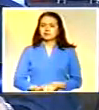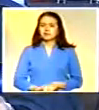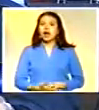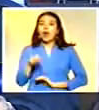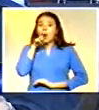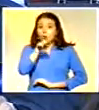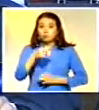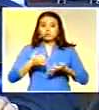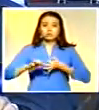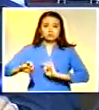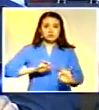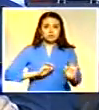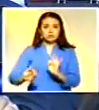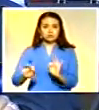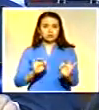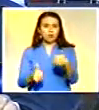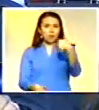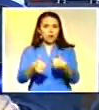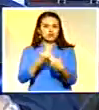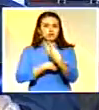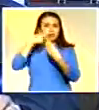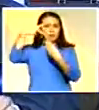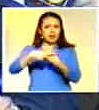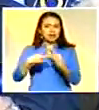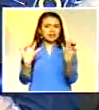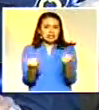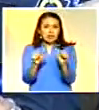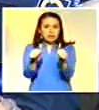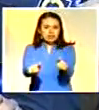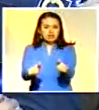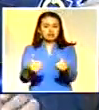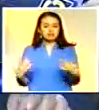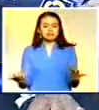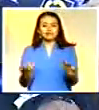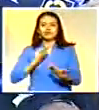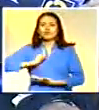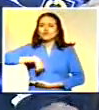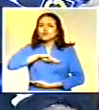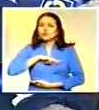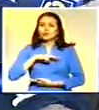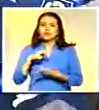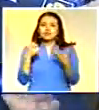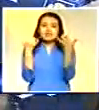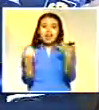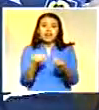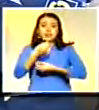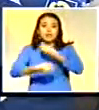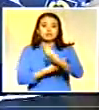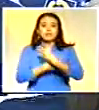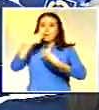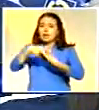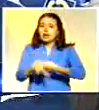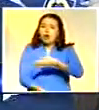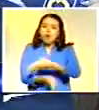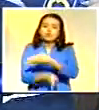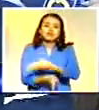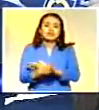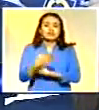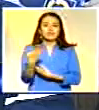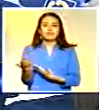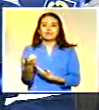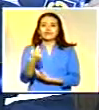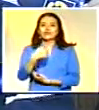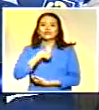¿Ustedes están preparados? ¿Cuáles son los planes que están activando en este momento? Es que no activamos, nosotros estamos haciendo planes continuos, o sea, yo no queremos en planes de